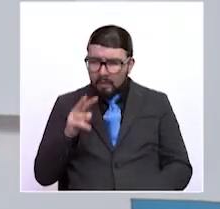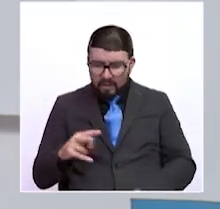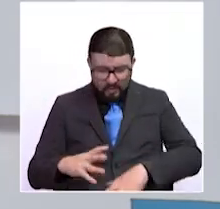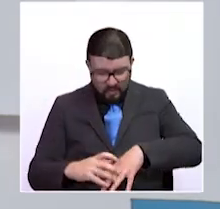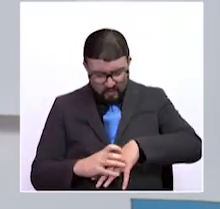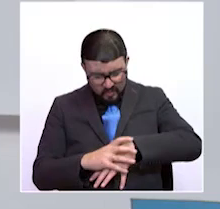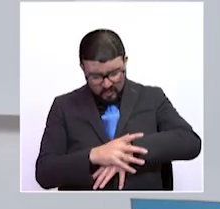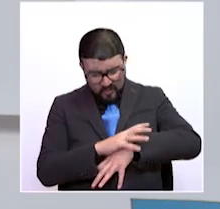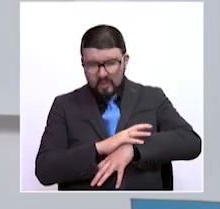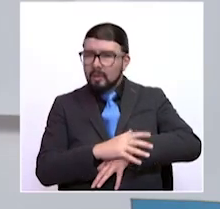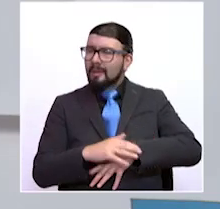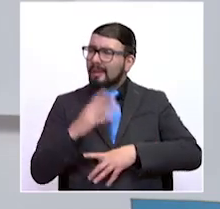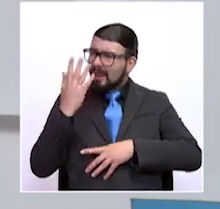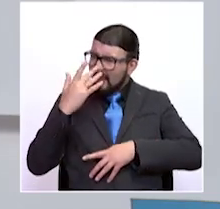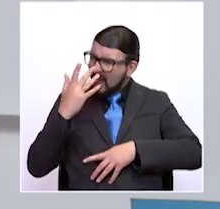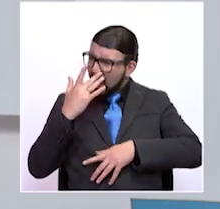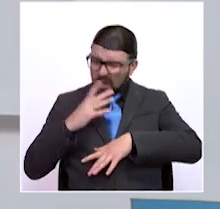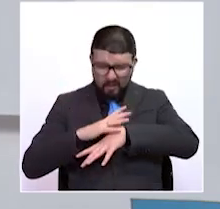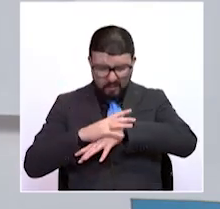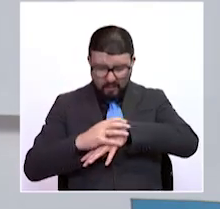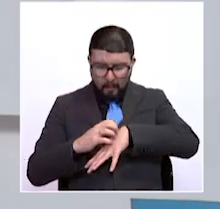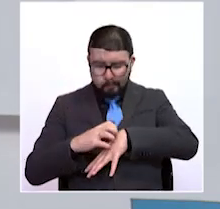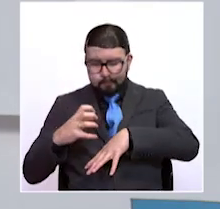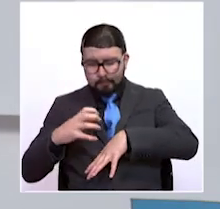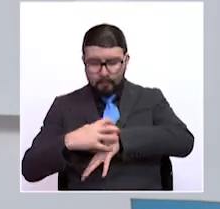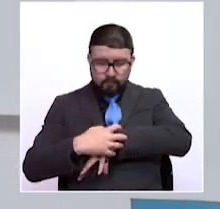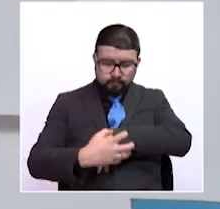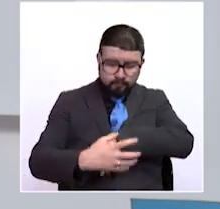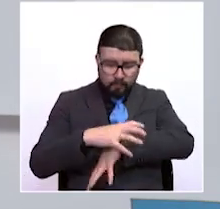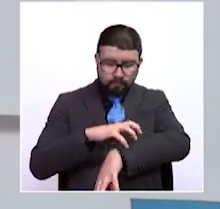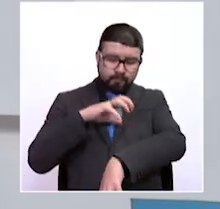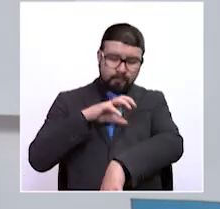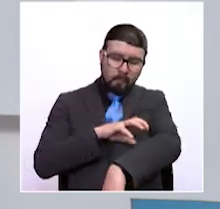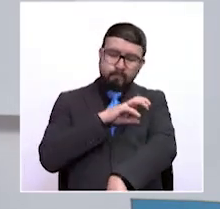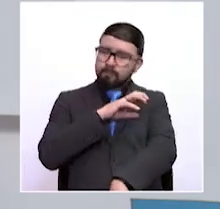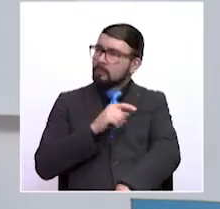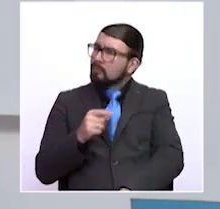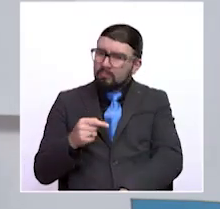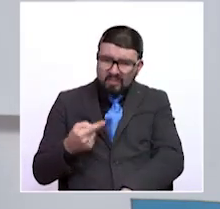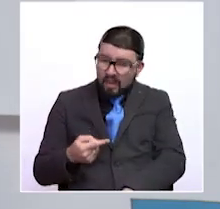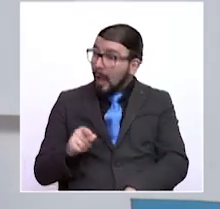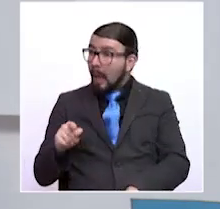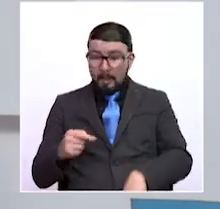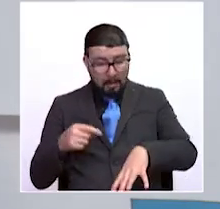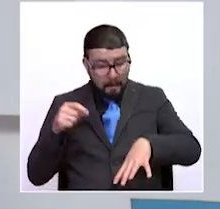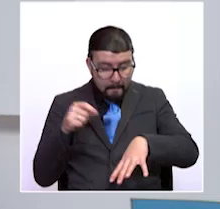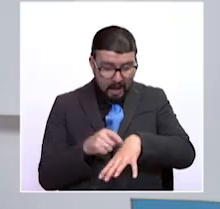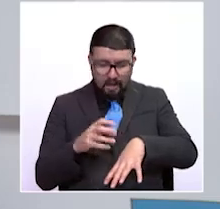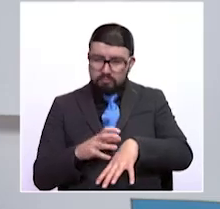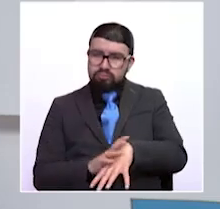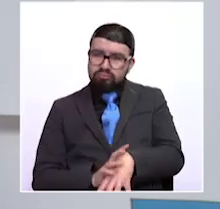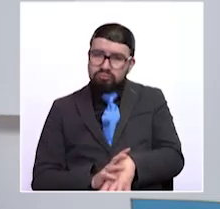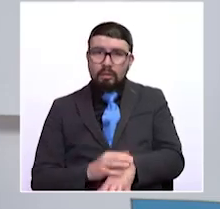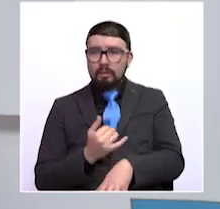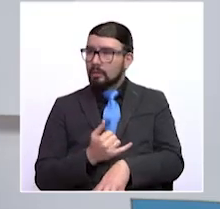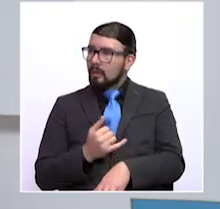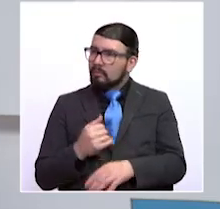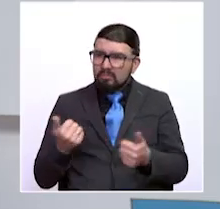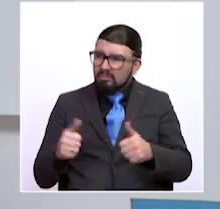negro. Las bombas que hacen, muchas personas tienen esas bombitas y lo primero que hacen es explotar estas